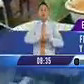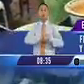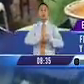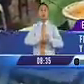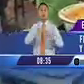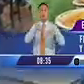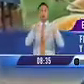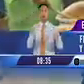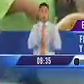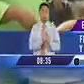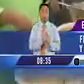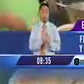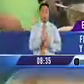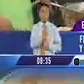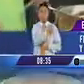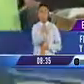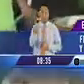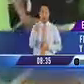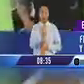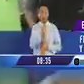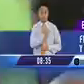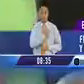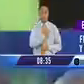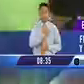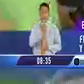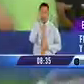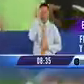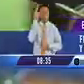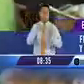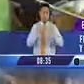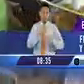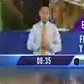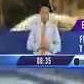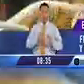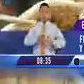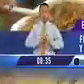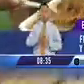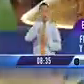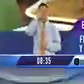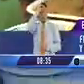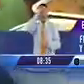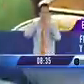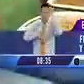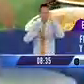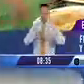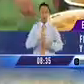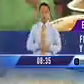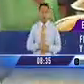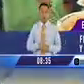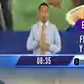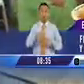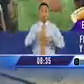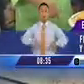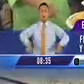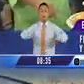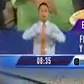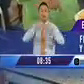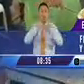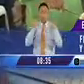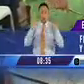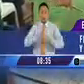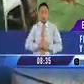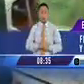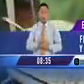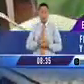nos acompaña con... Todos son emprendedores del sector. Todos son emprendedores del sector y lo que se utiliza es el espacio público en función de